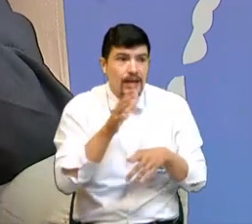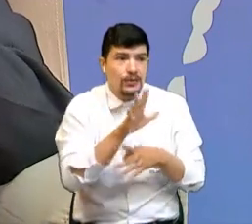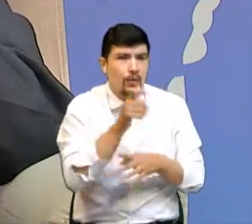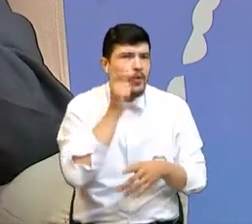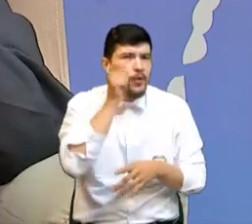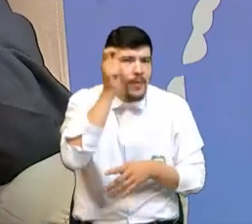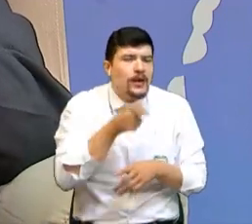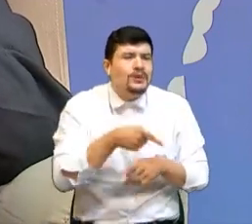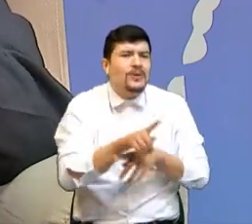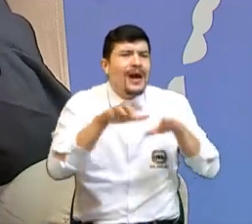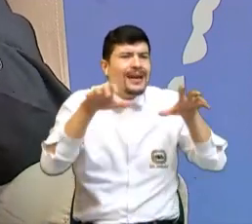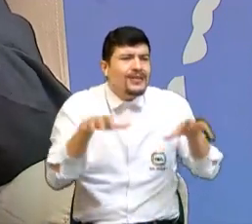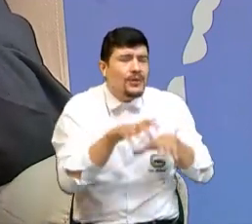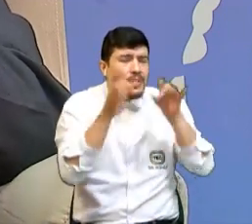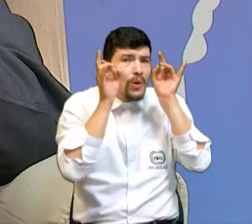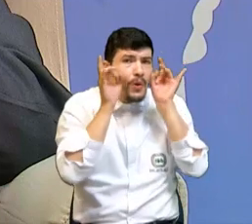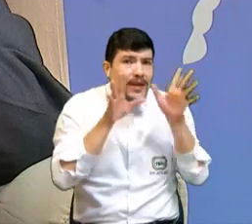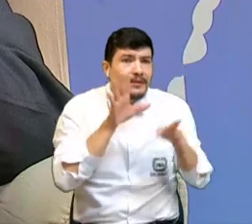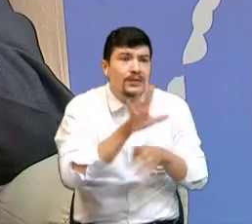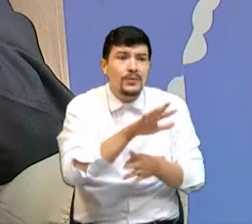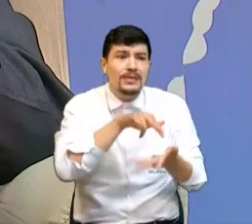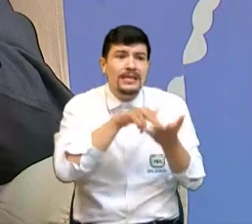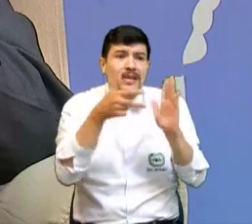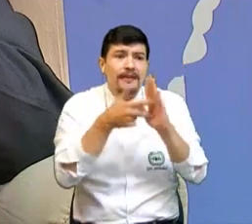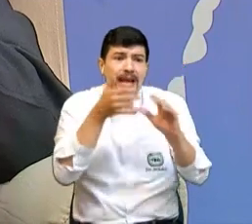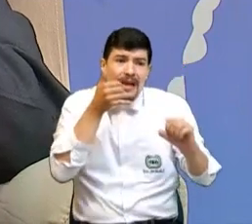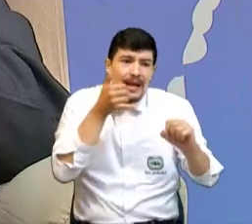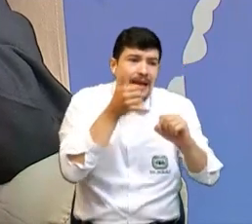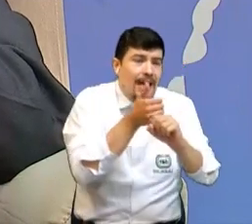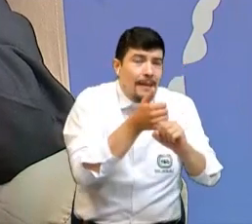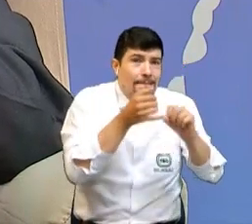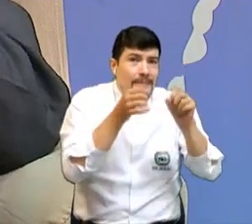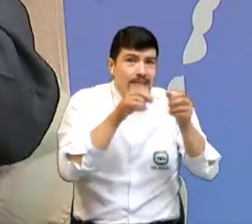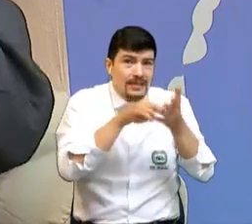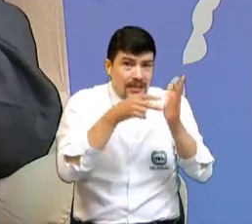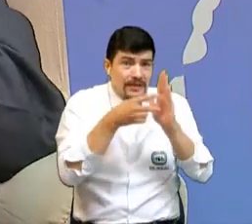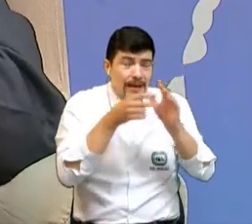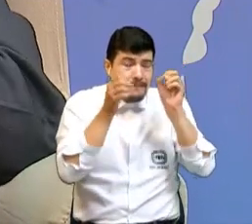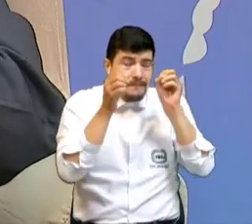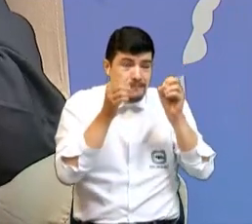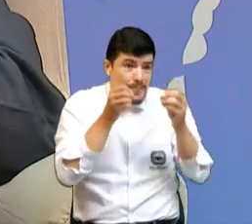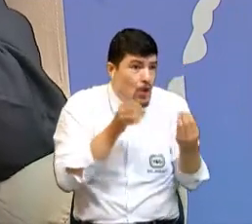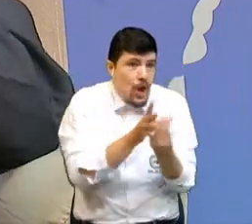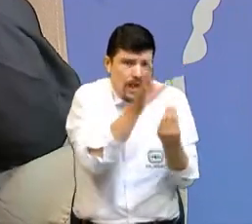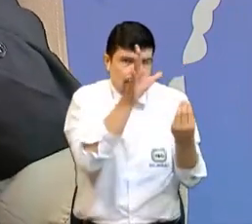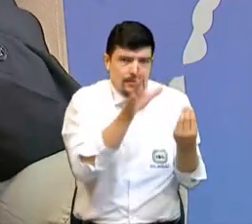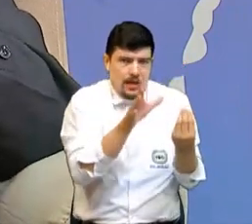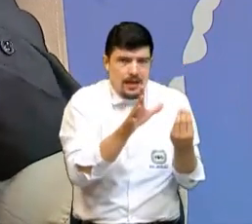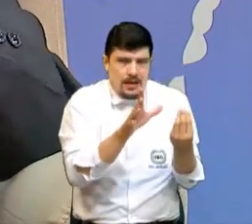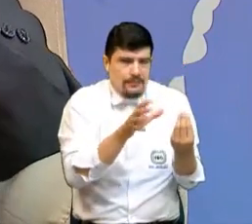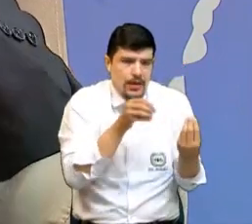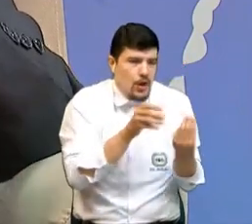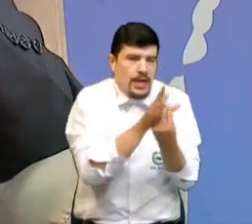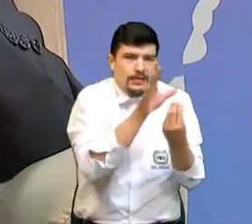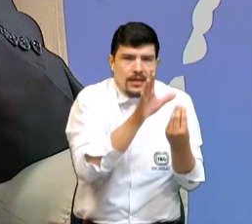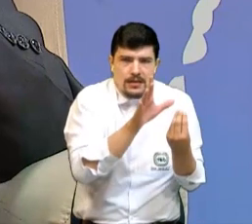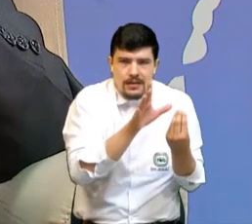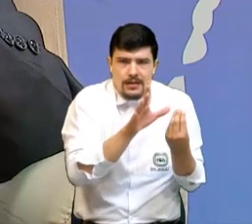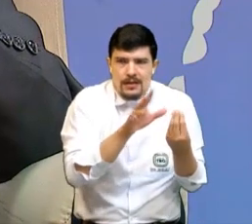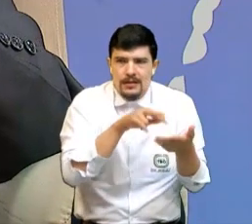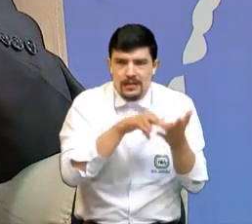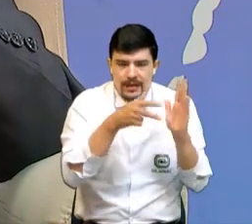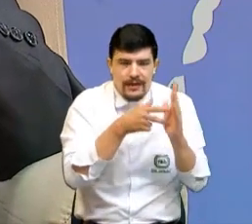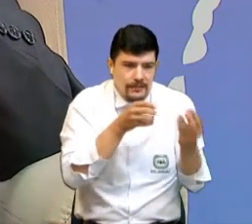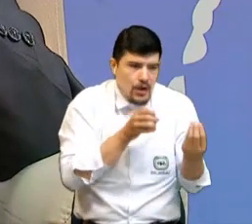grave y estaríamos frente a un acceso carnal violento si no hubo consentimiento, o un acceso